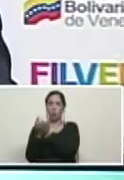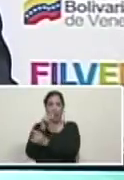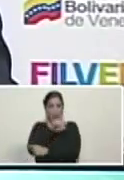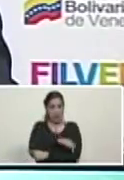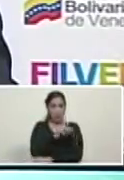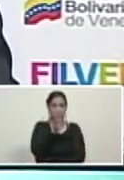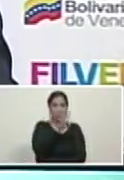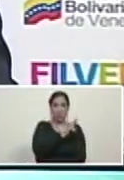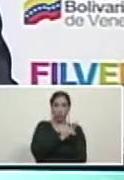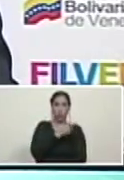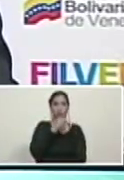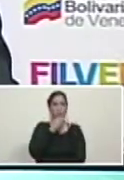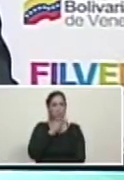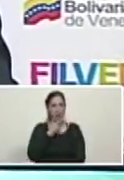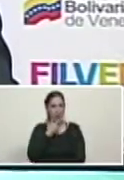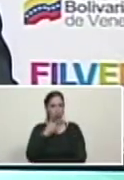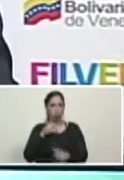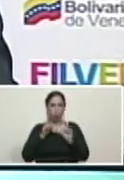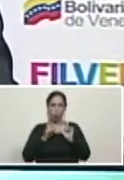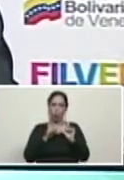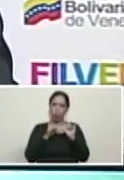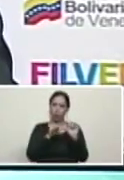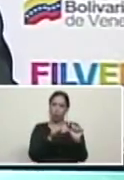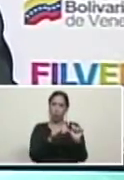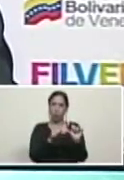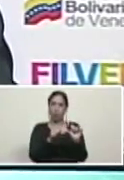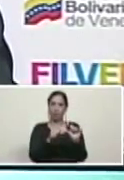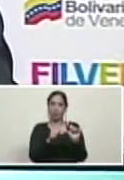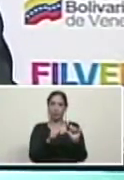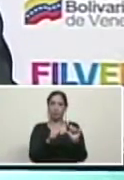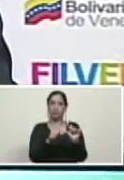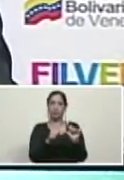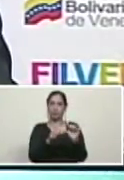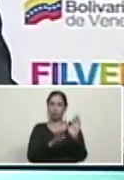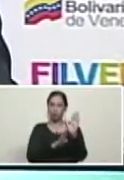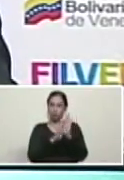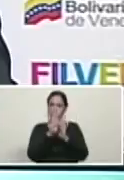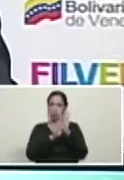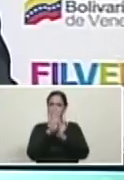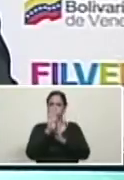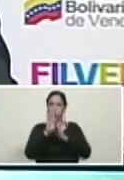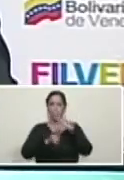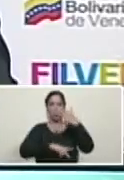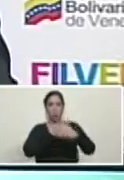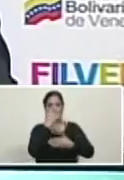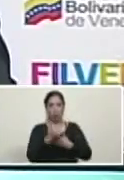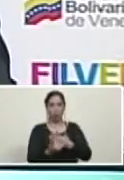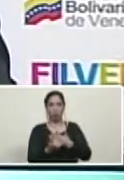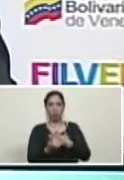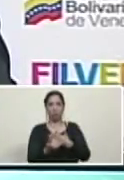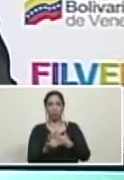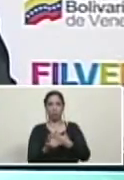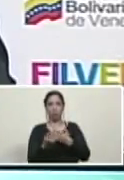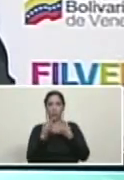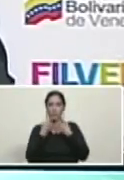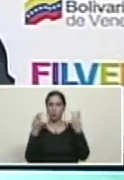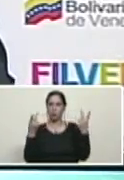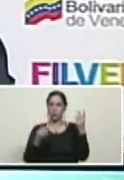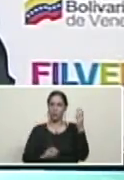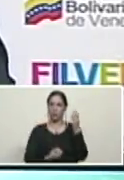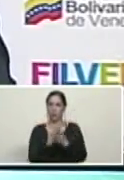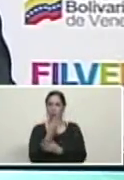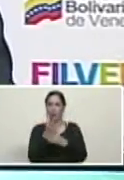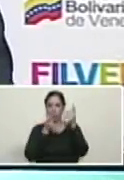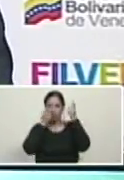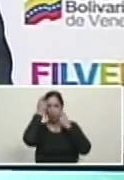Venezuela continúe en pleno desarrollo los proyectos anunciados y fundados por el